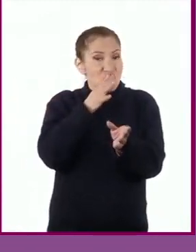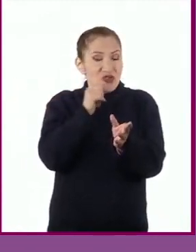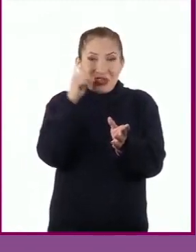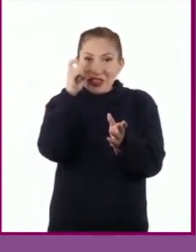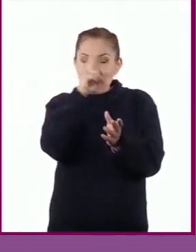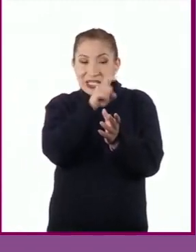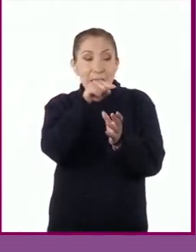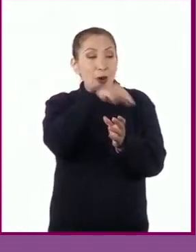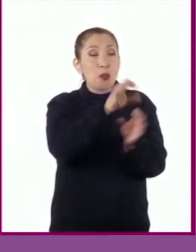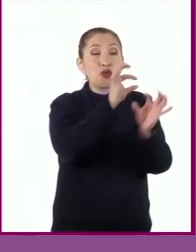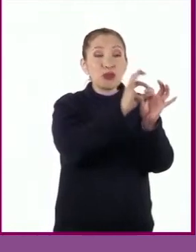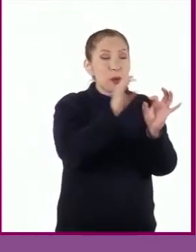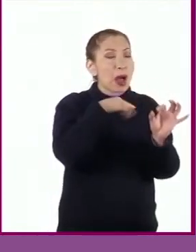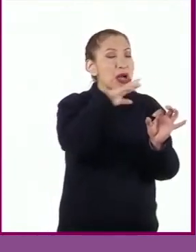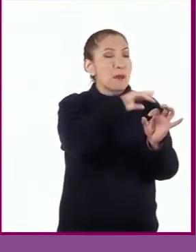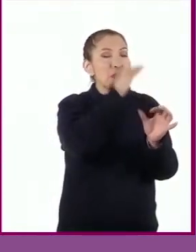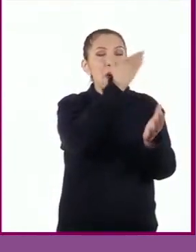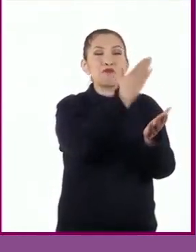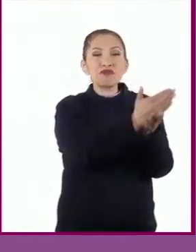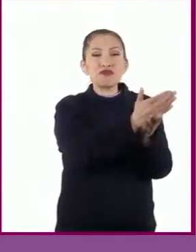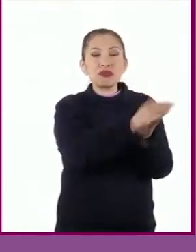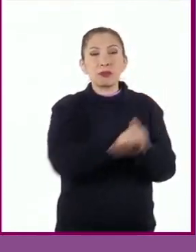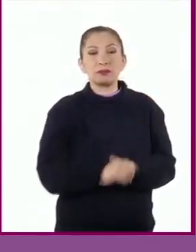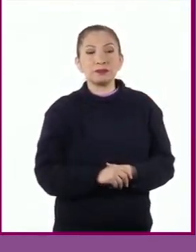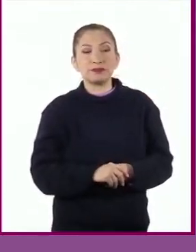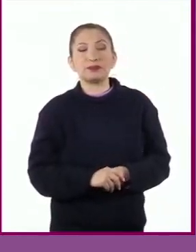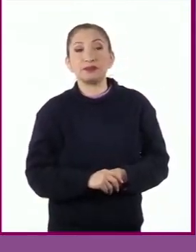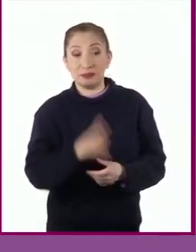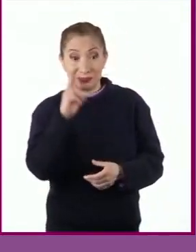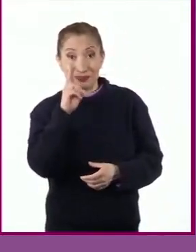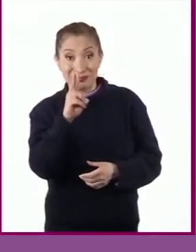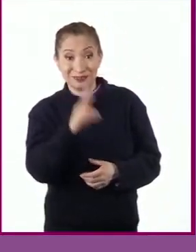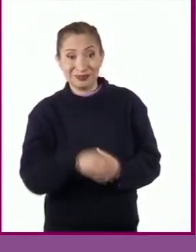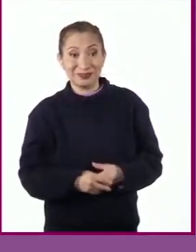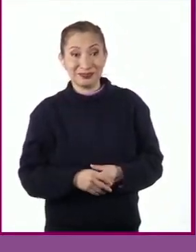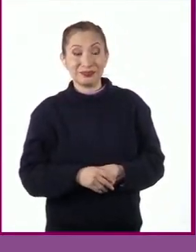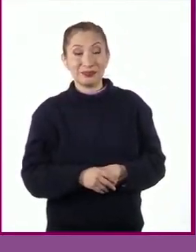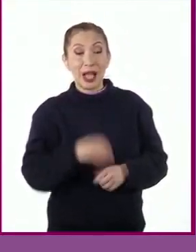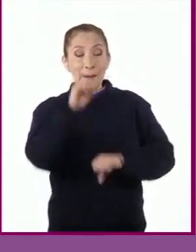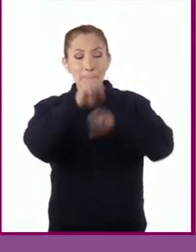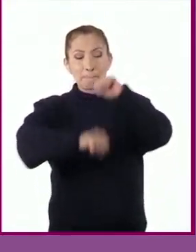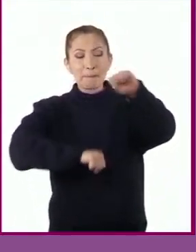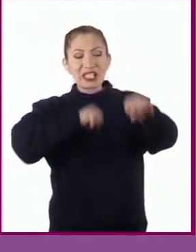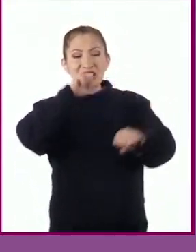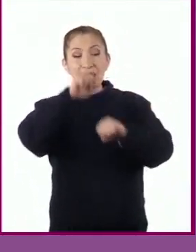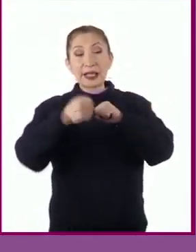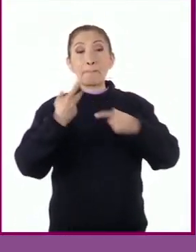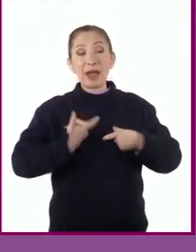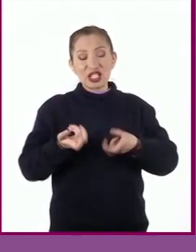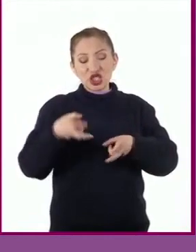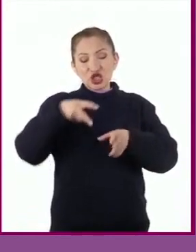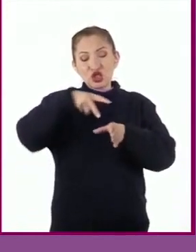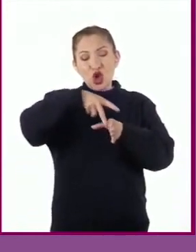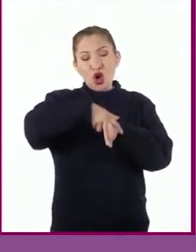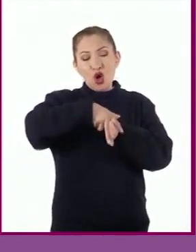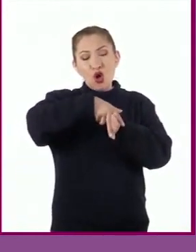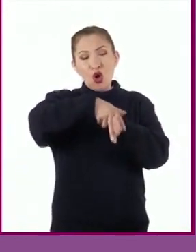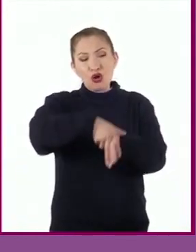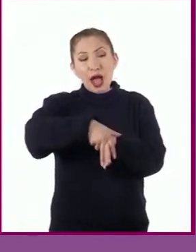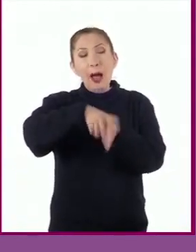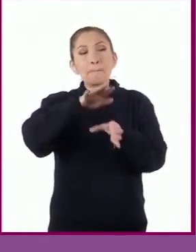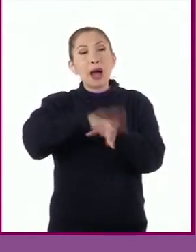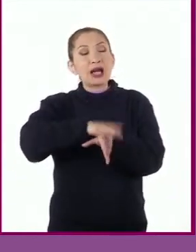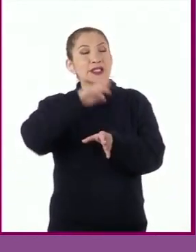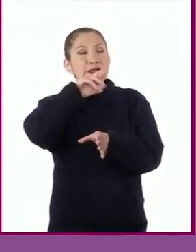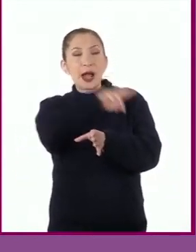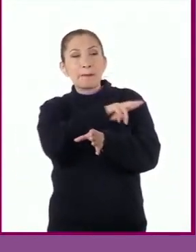que uno con menor masa. ¿Lo ven? La bicicleta con una persona adquiere mayor